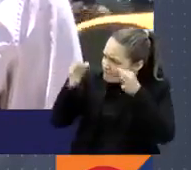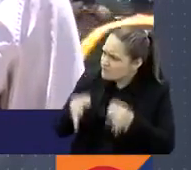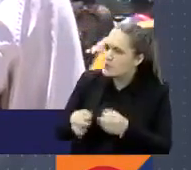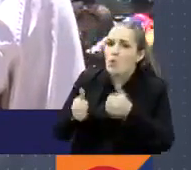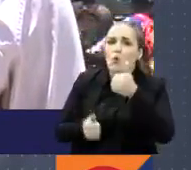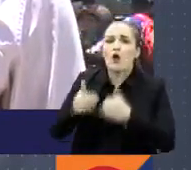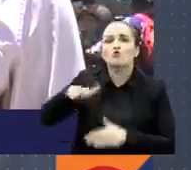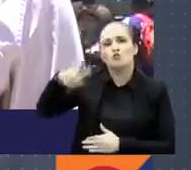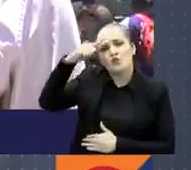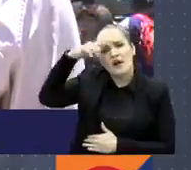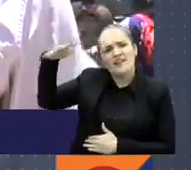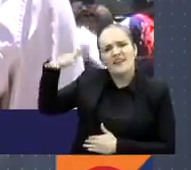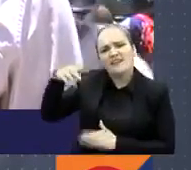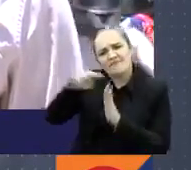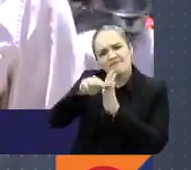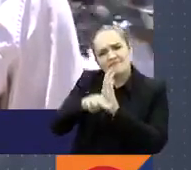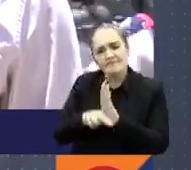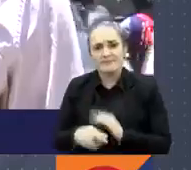Bolívar?